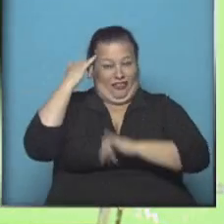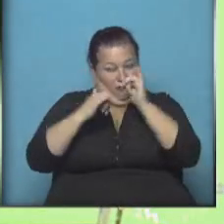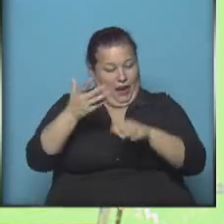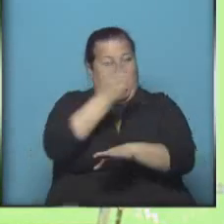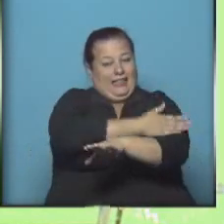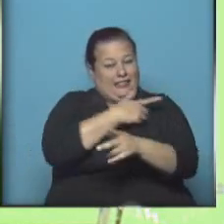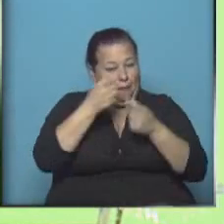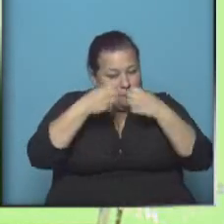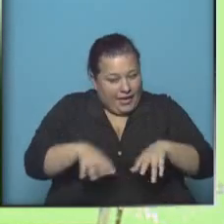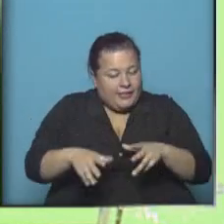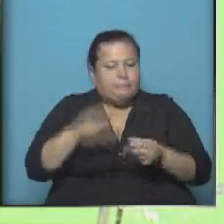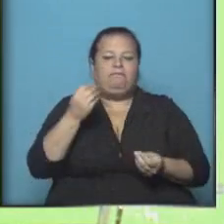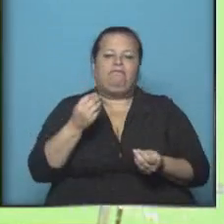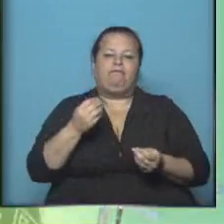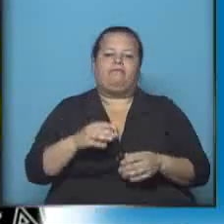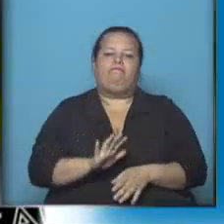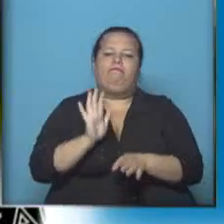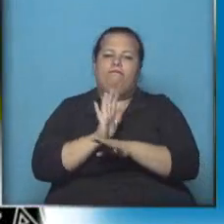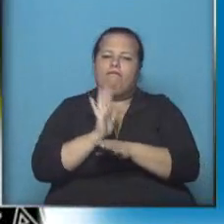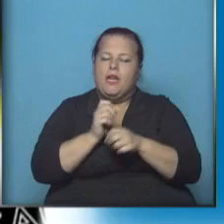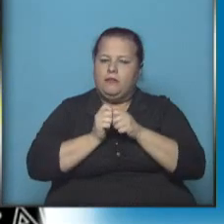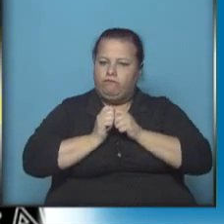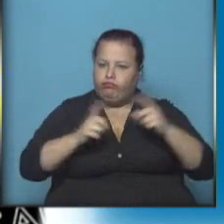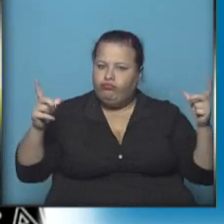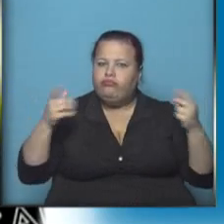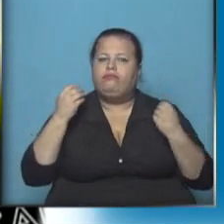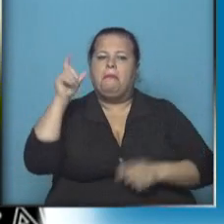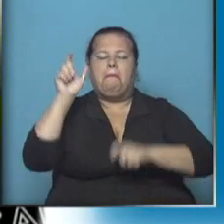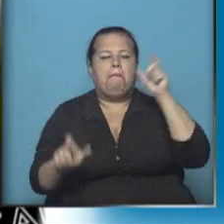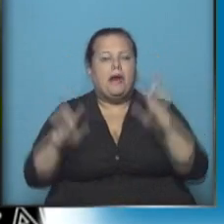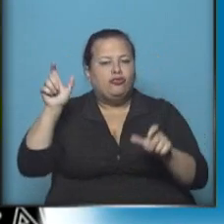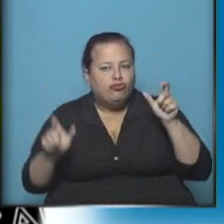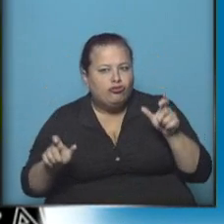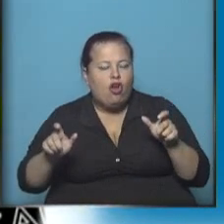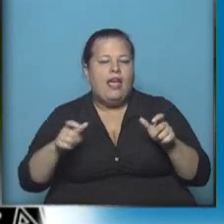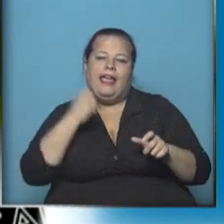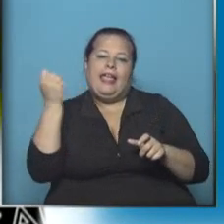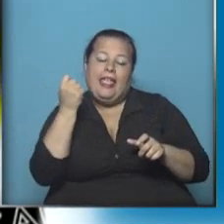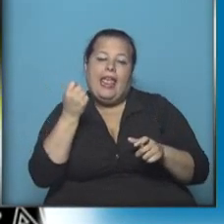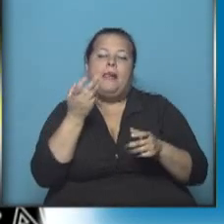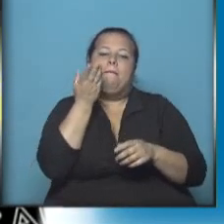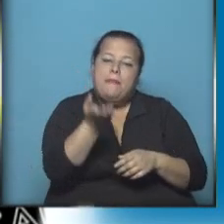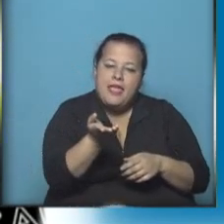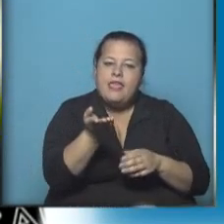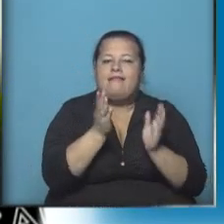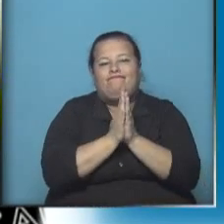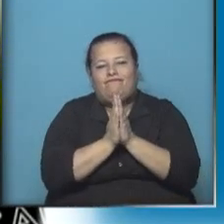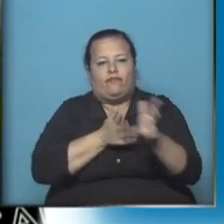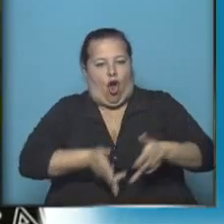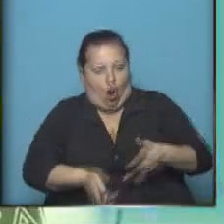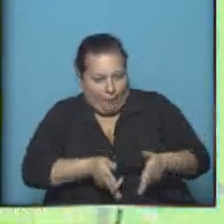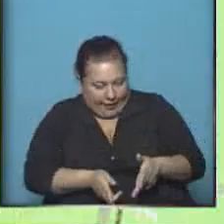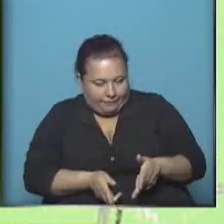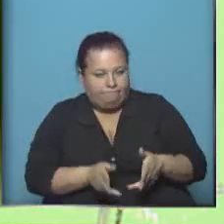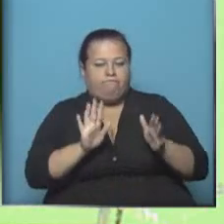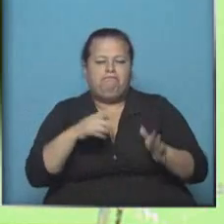al principio del programa, ha habido un enorme incremento de las personas que requieren o que piden este tipo de